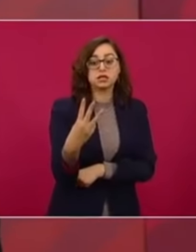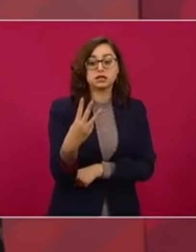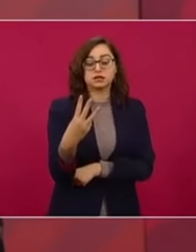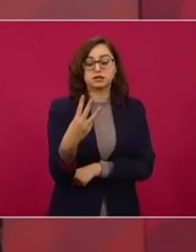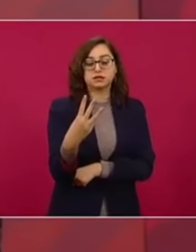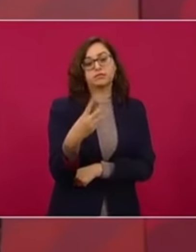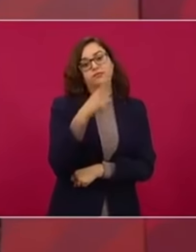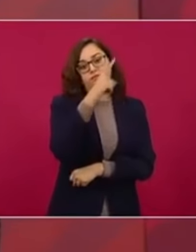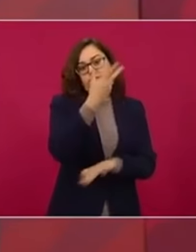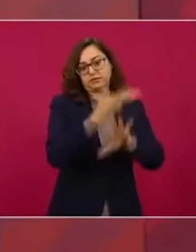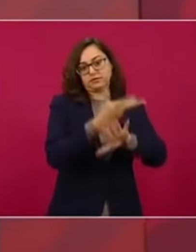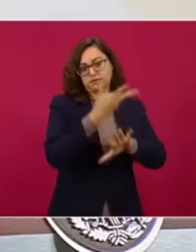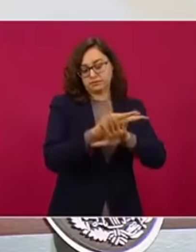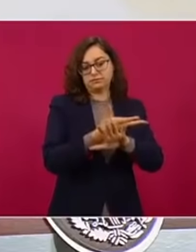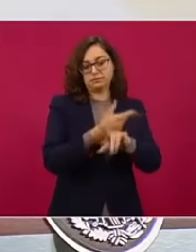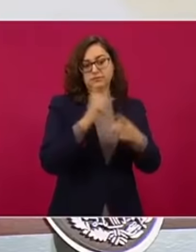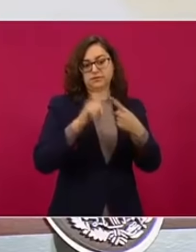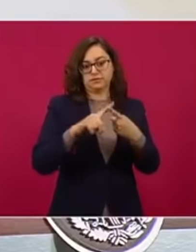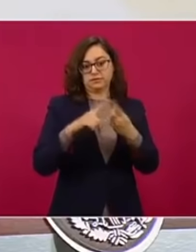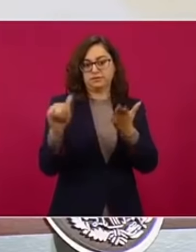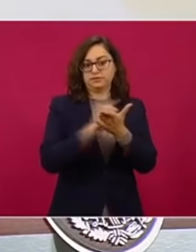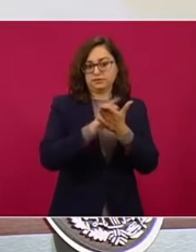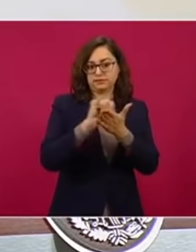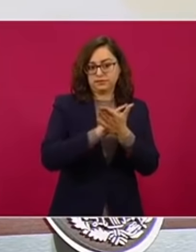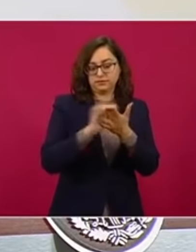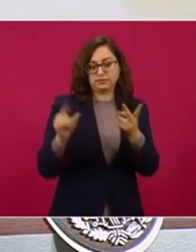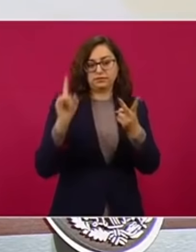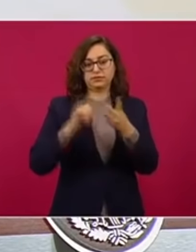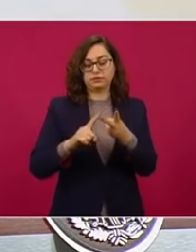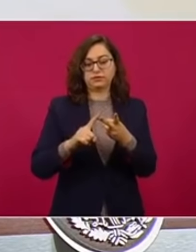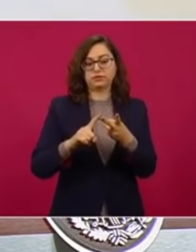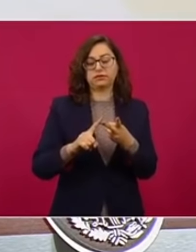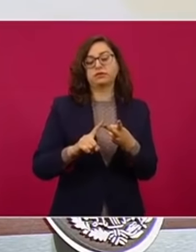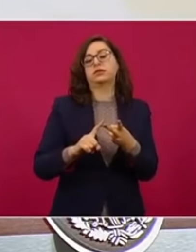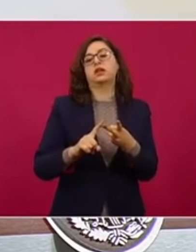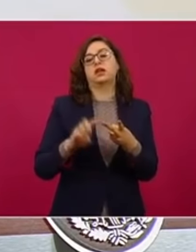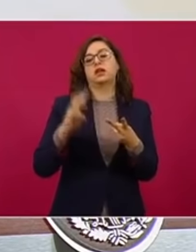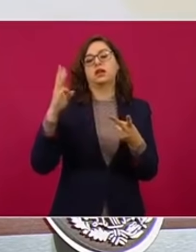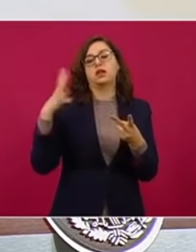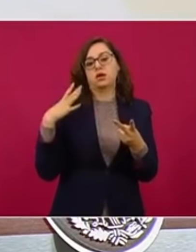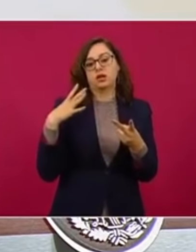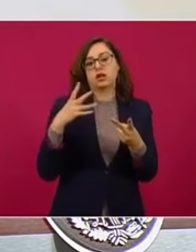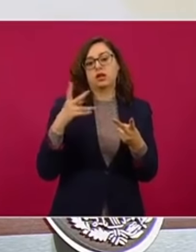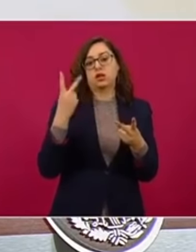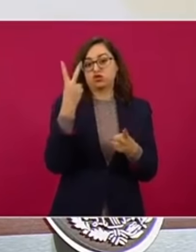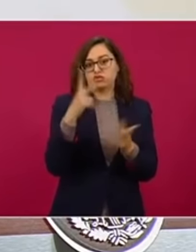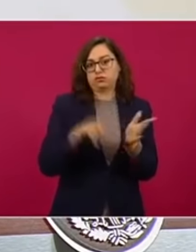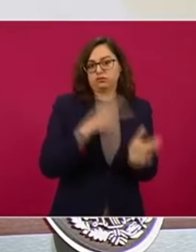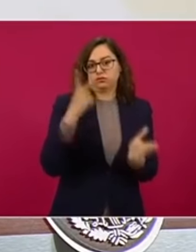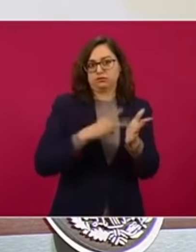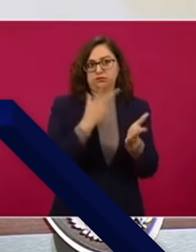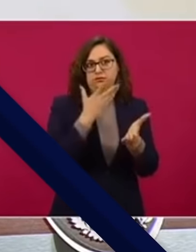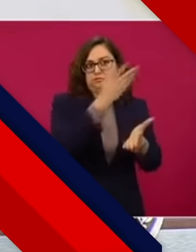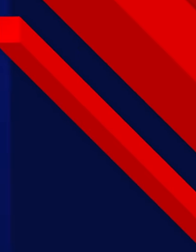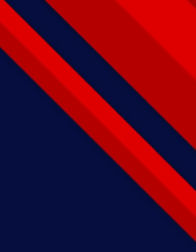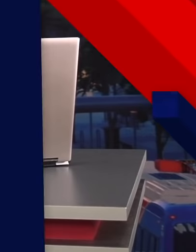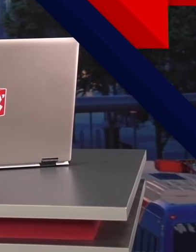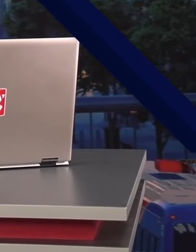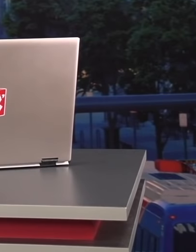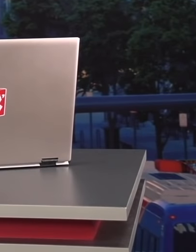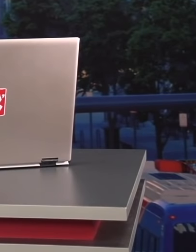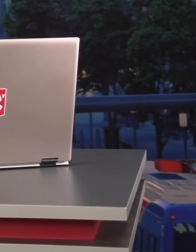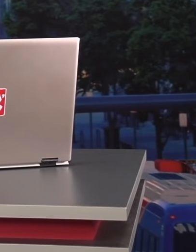Una a Nueva York y dos a Washington. Entonces me falta el sur.